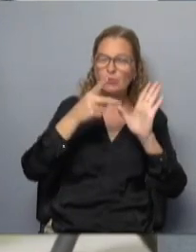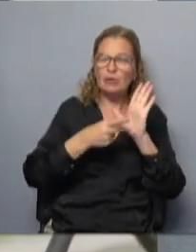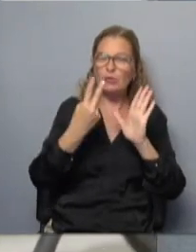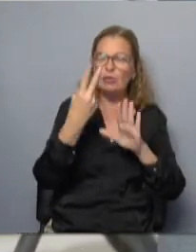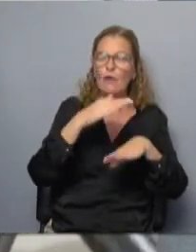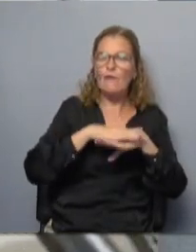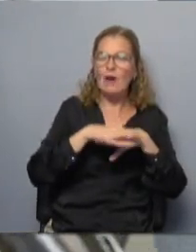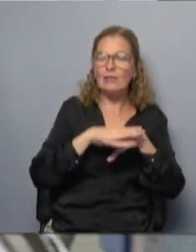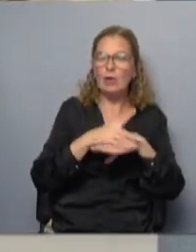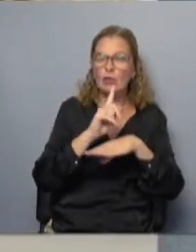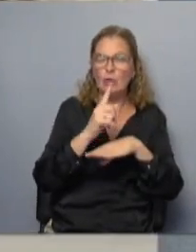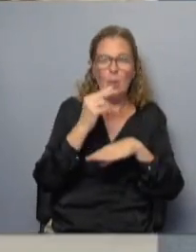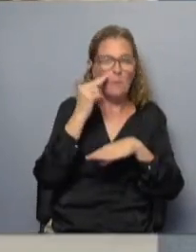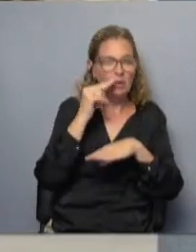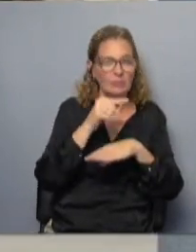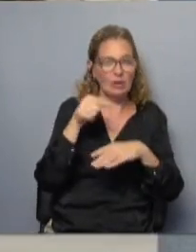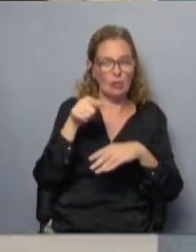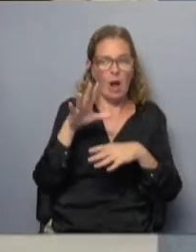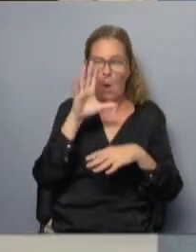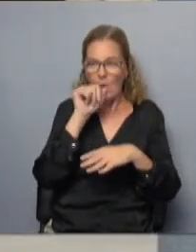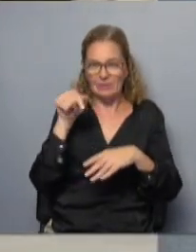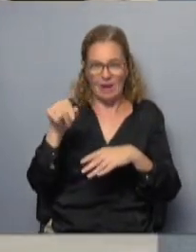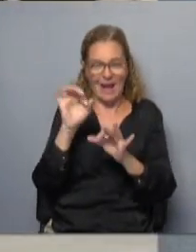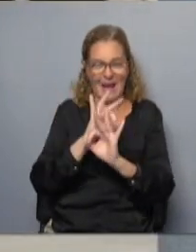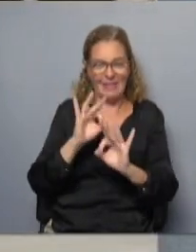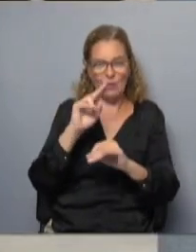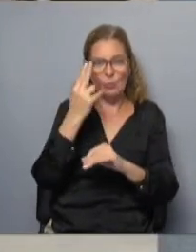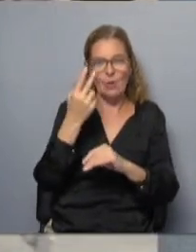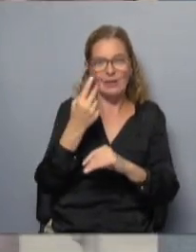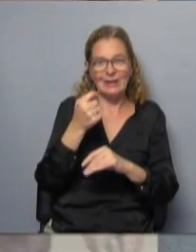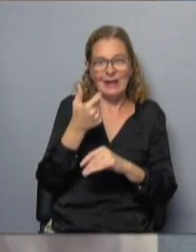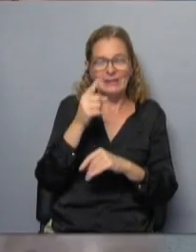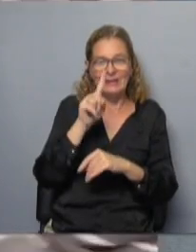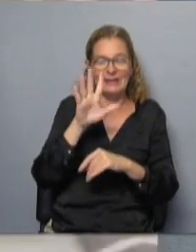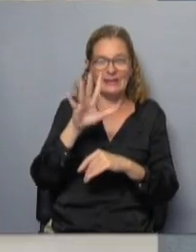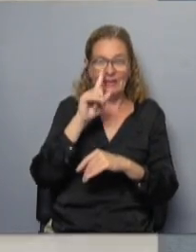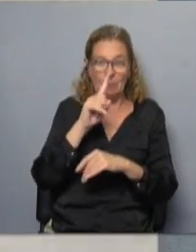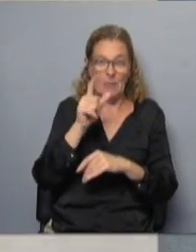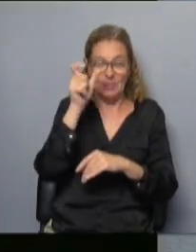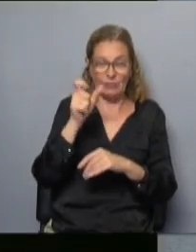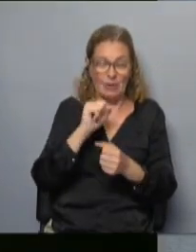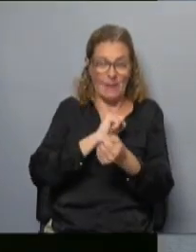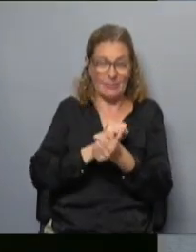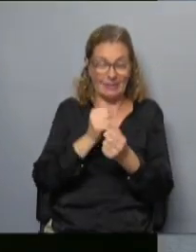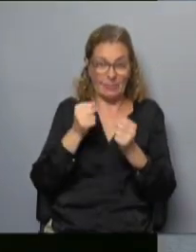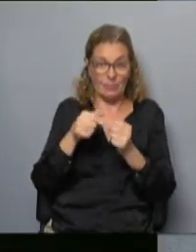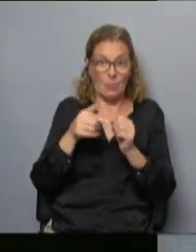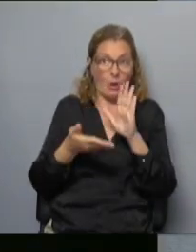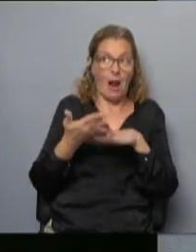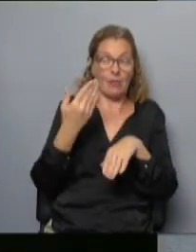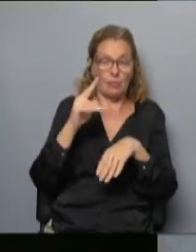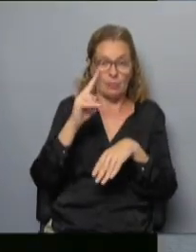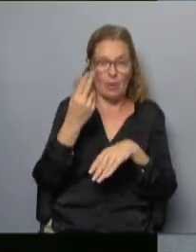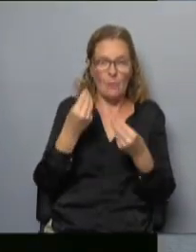básicos no se humilla y no se somete a nadie uruguay cuenta hoy con casi 15.000 presos un récord a nuestro país la